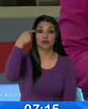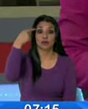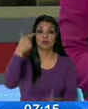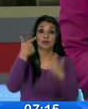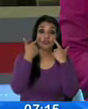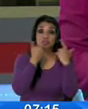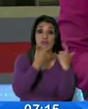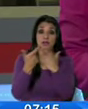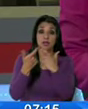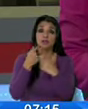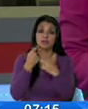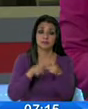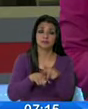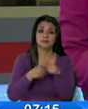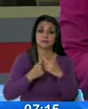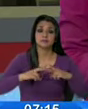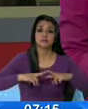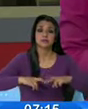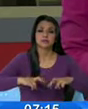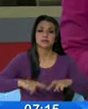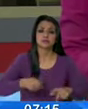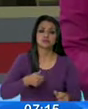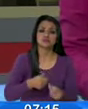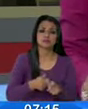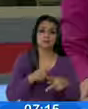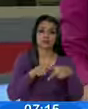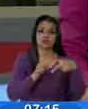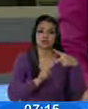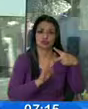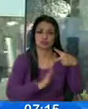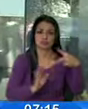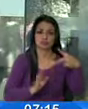la apertura de indagaciones en al menos dos casos.